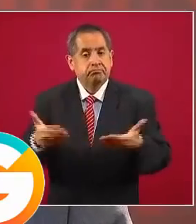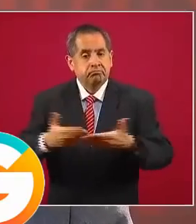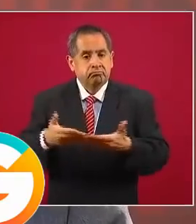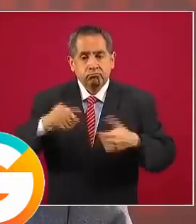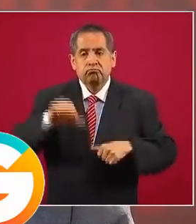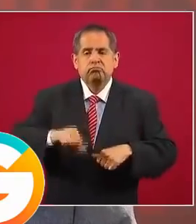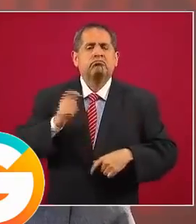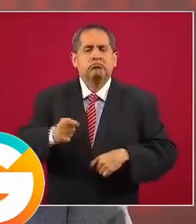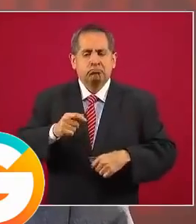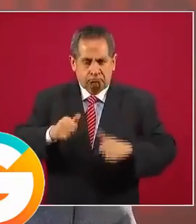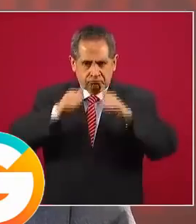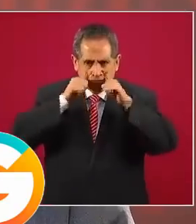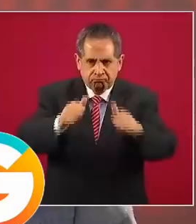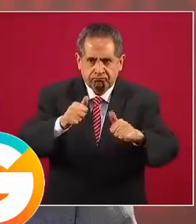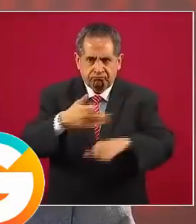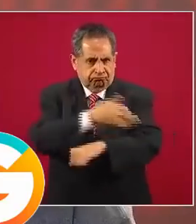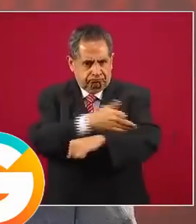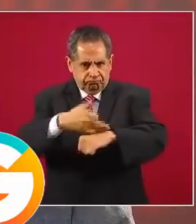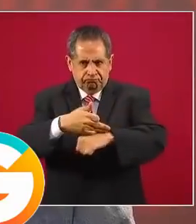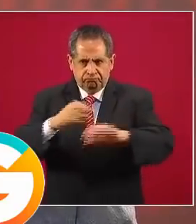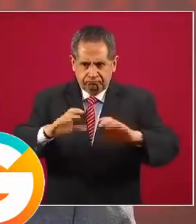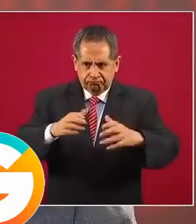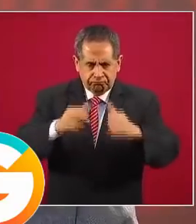atención a las familias,